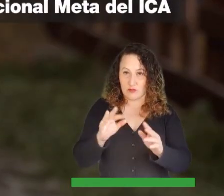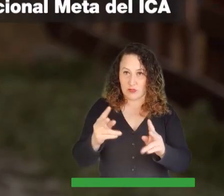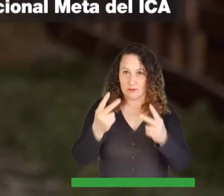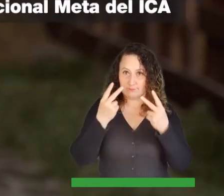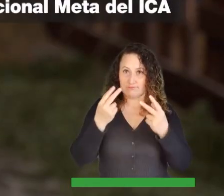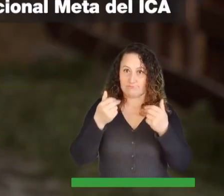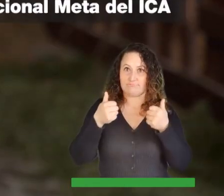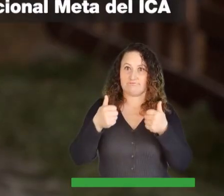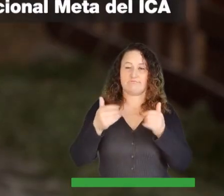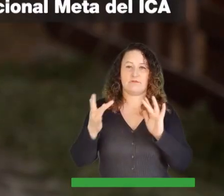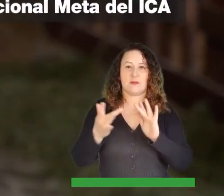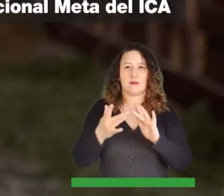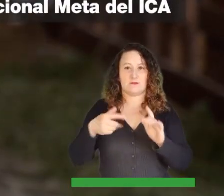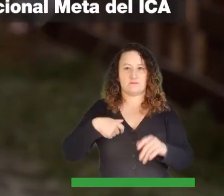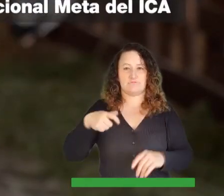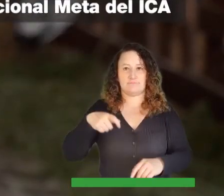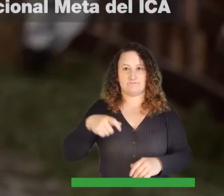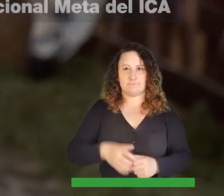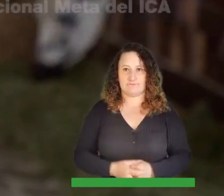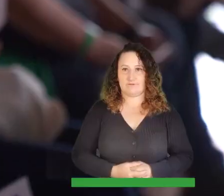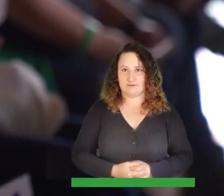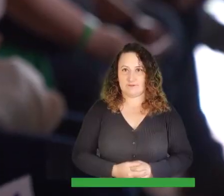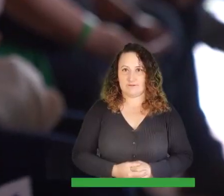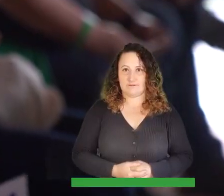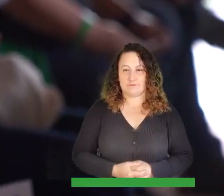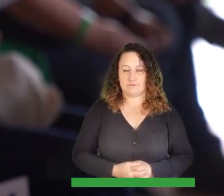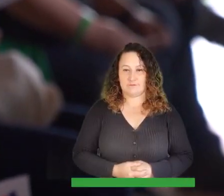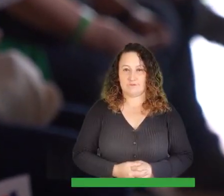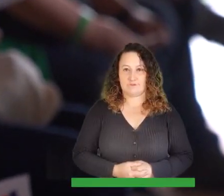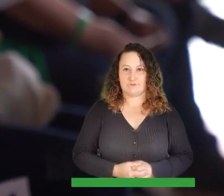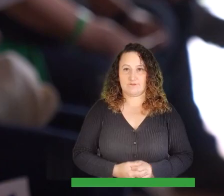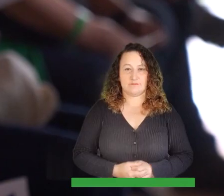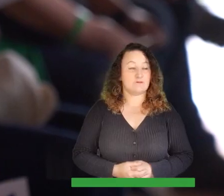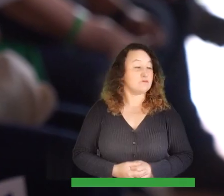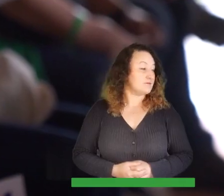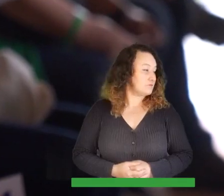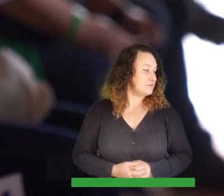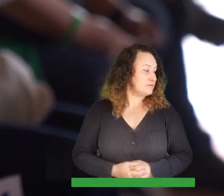manera que nosotros necesitamos llevar esos mensajes.